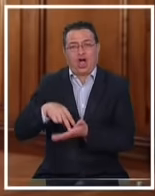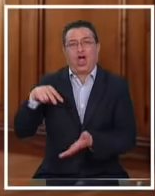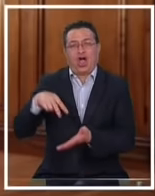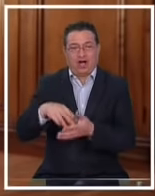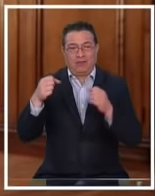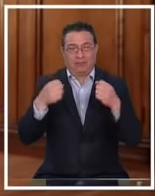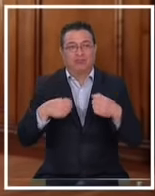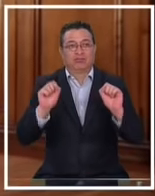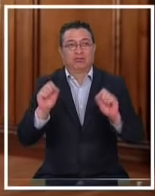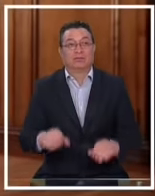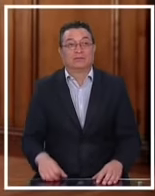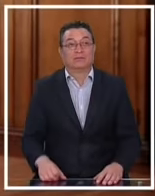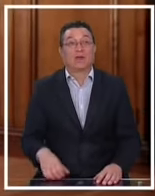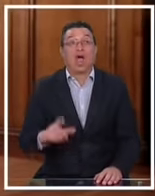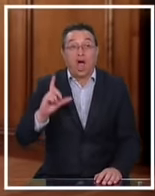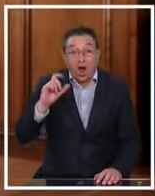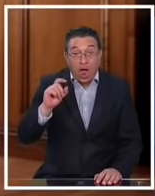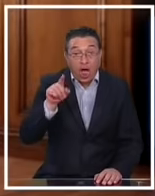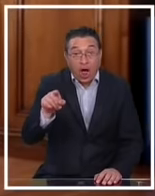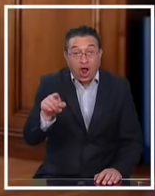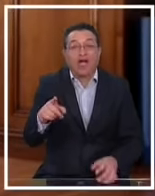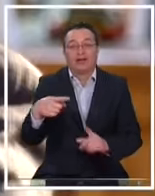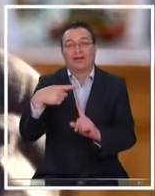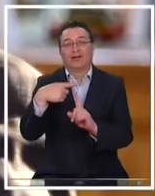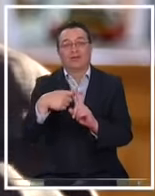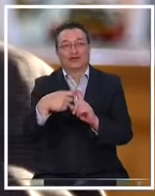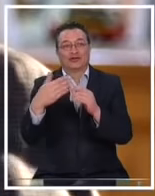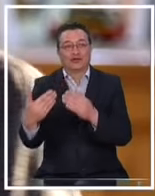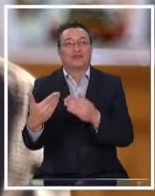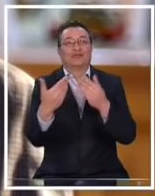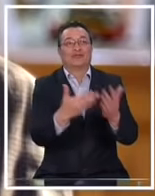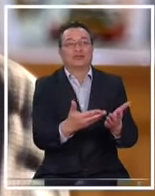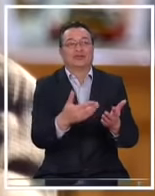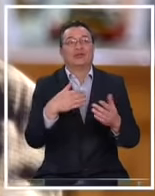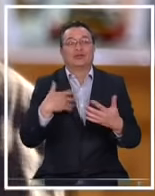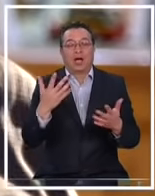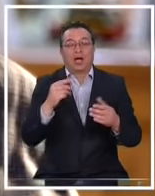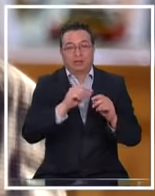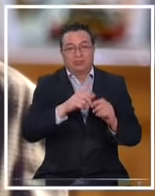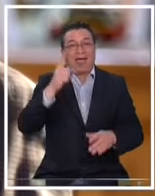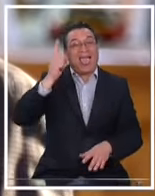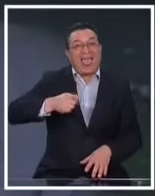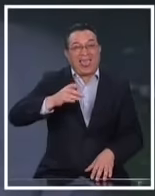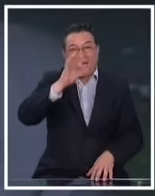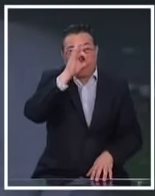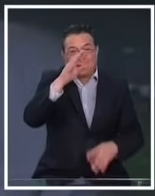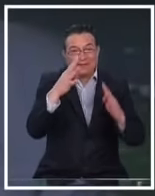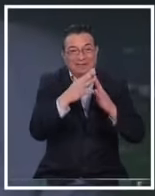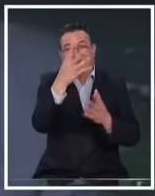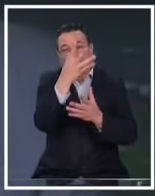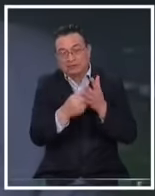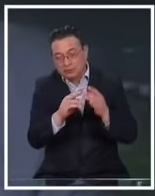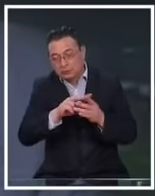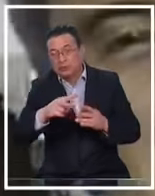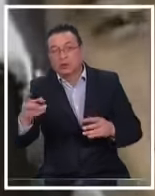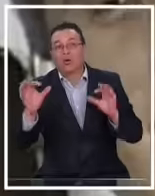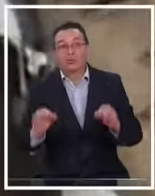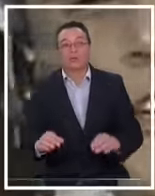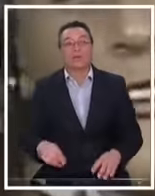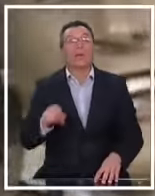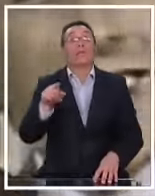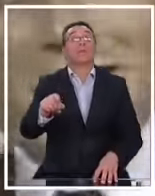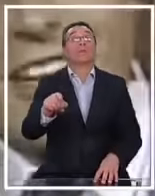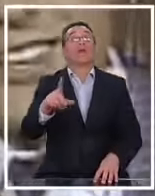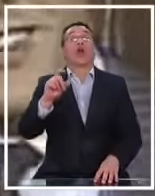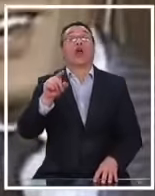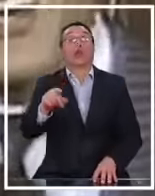triunfo. Colo-Colo en eso sirvió, en esta cosa de unir, veníamos saliendo de la dictadura. Vamos al camarín de Colo-Colo, adelante. Ya se está